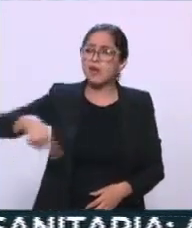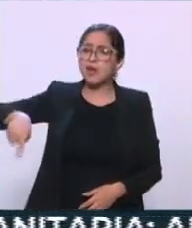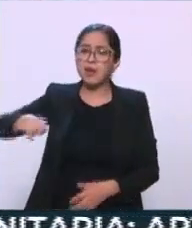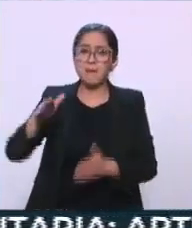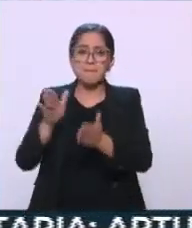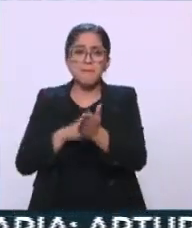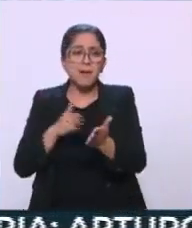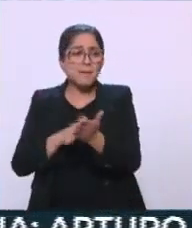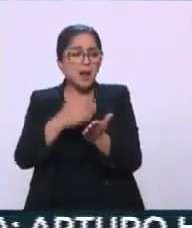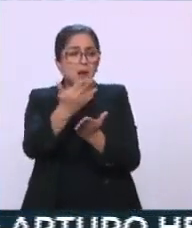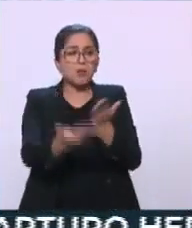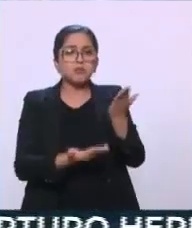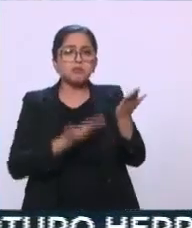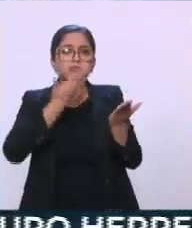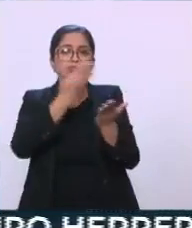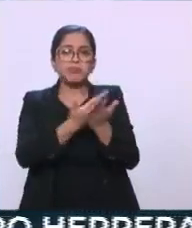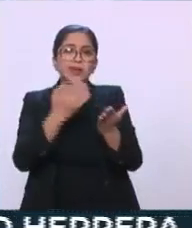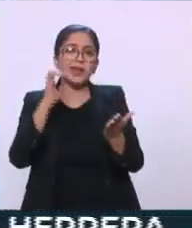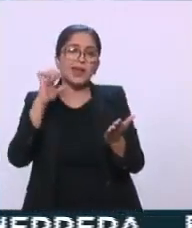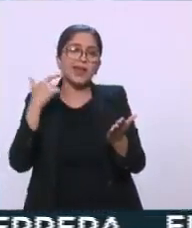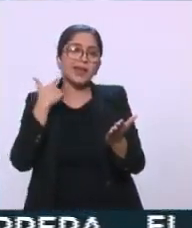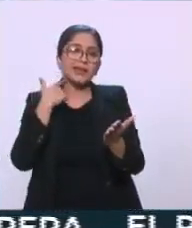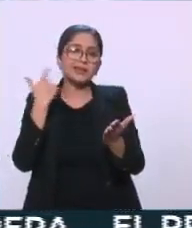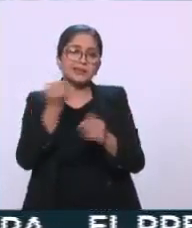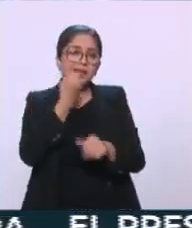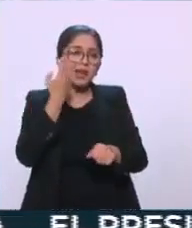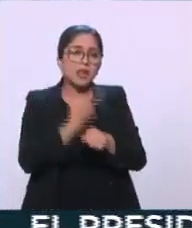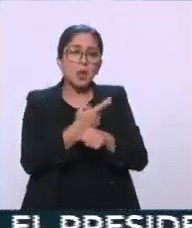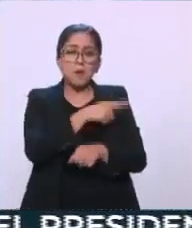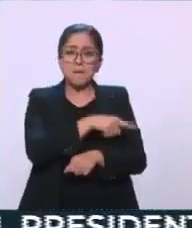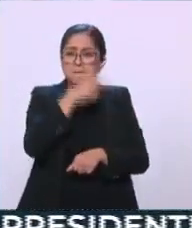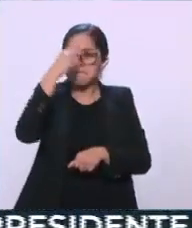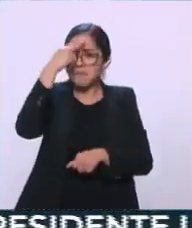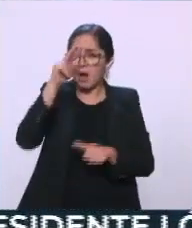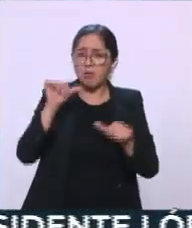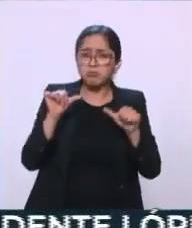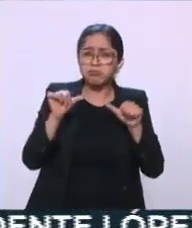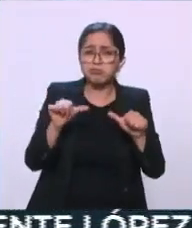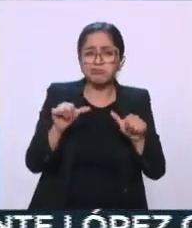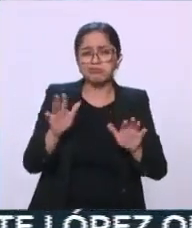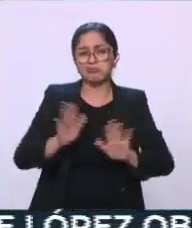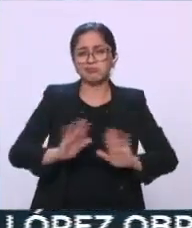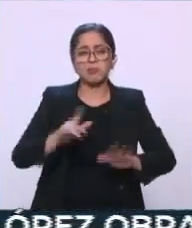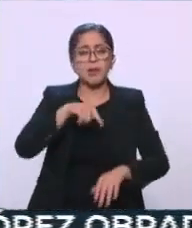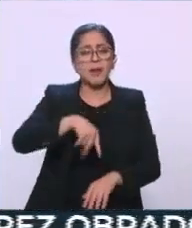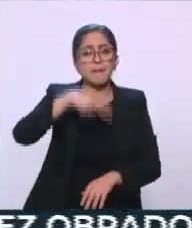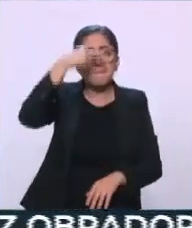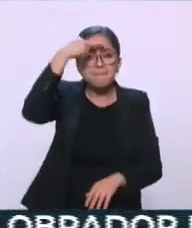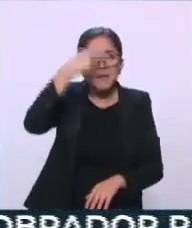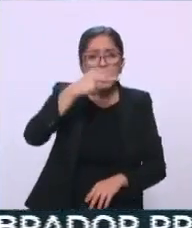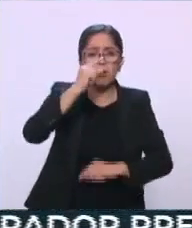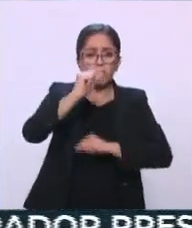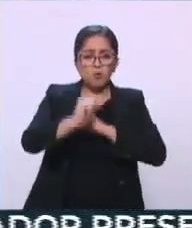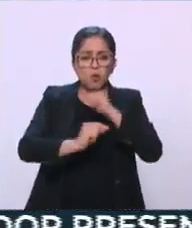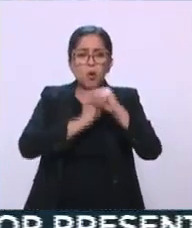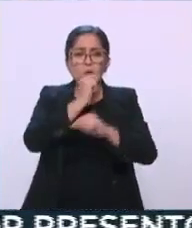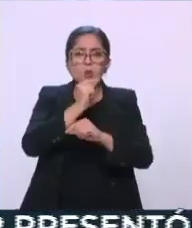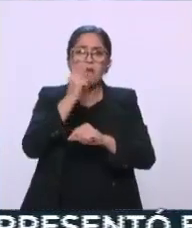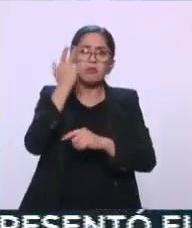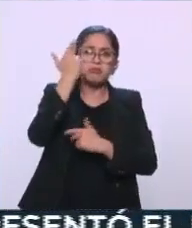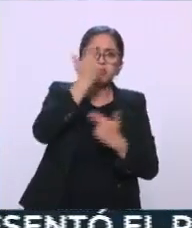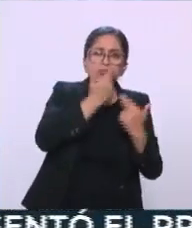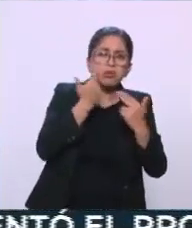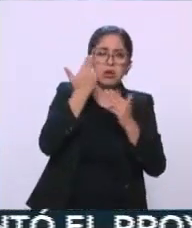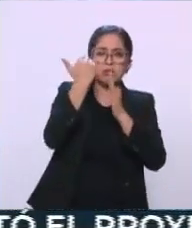el documento de estos exsecretarios y secretarios. México se está ajustando a una serie de normas y aunque se